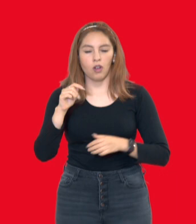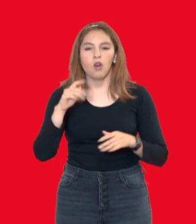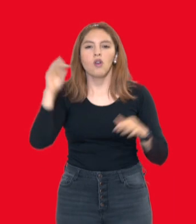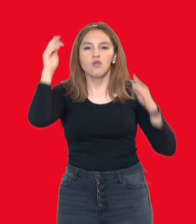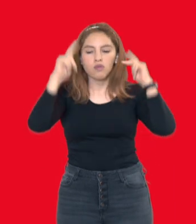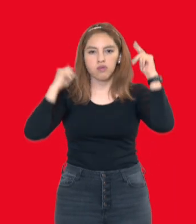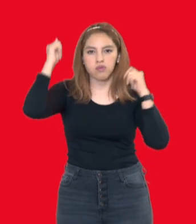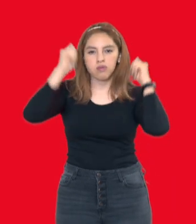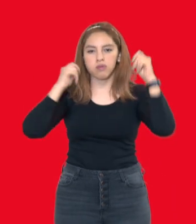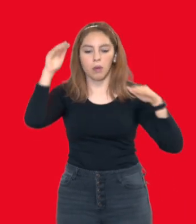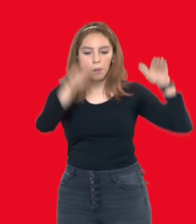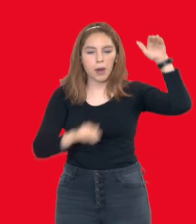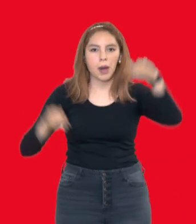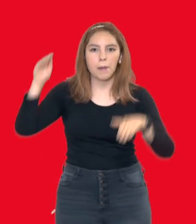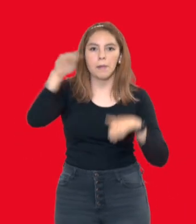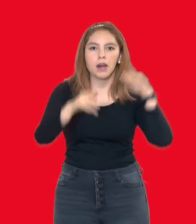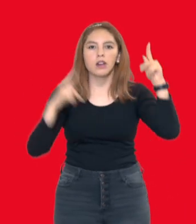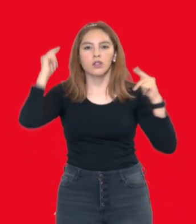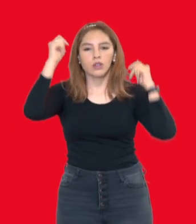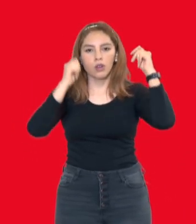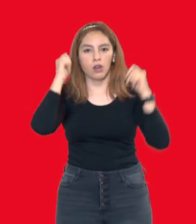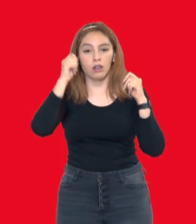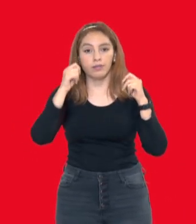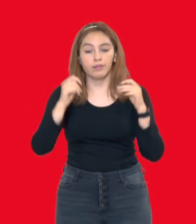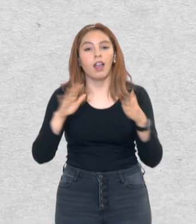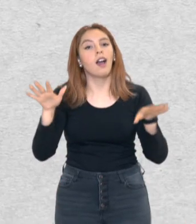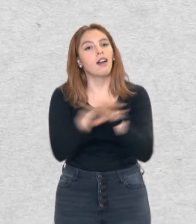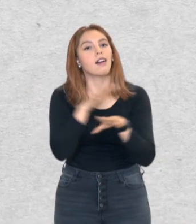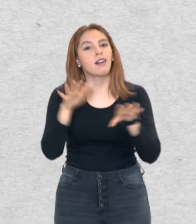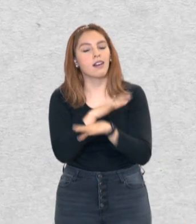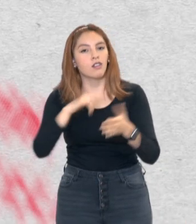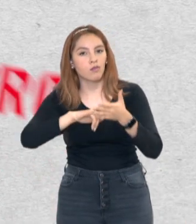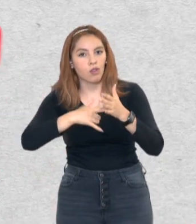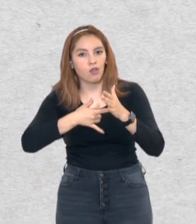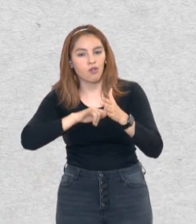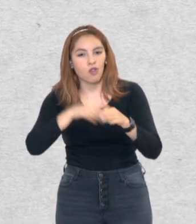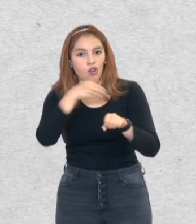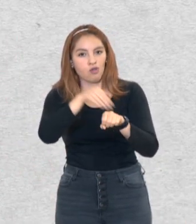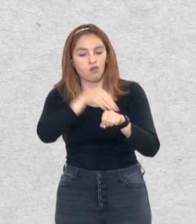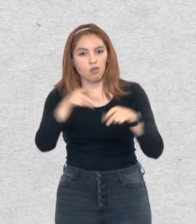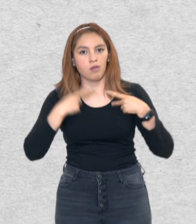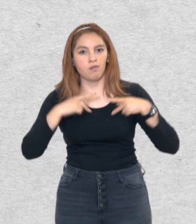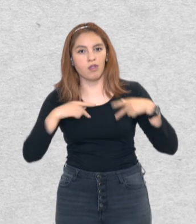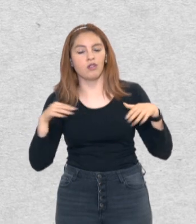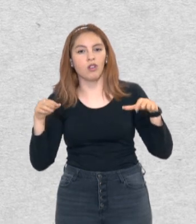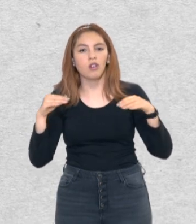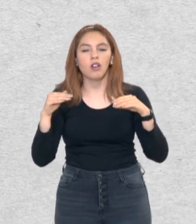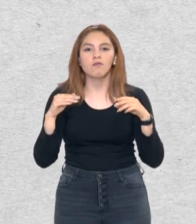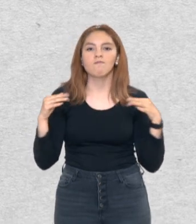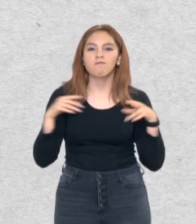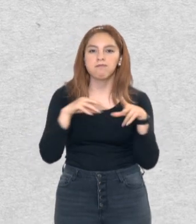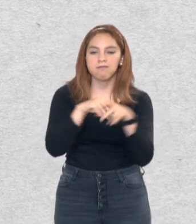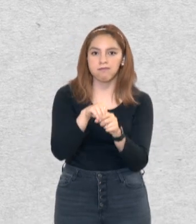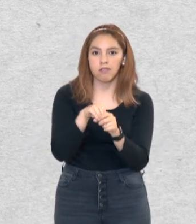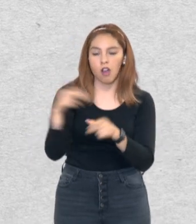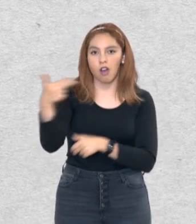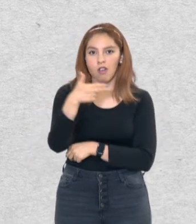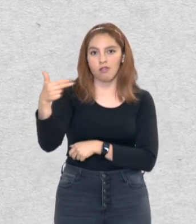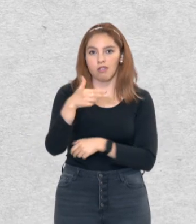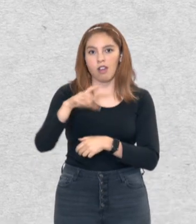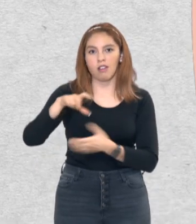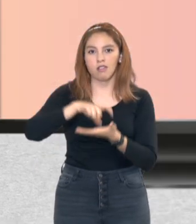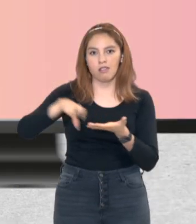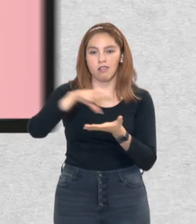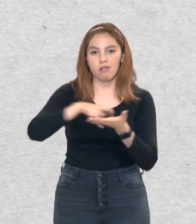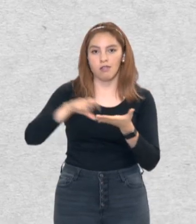turísticos, balnearios y operadoras turísticas, además de ajuste de horarios y restricciones de aforo en el sector comercial y